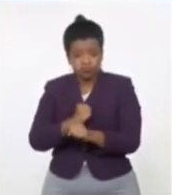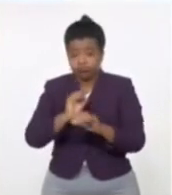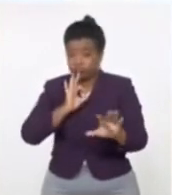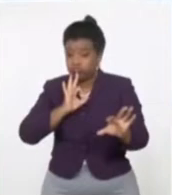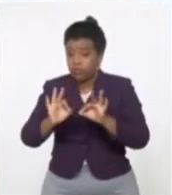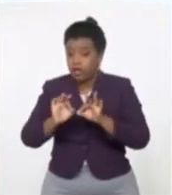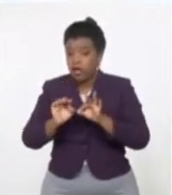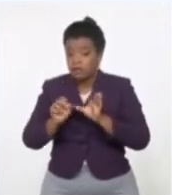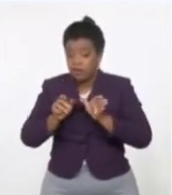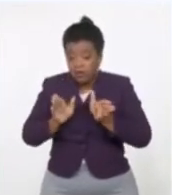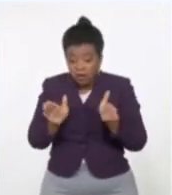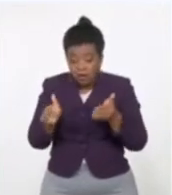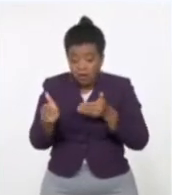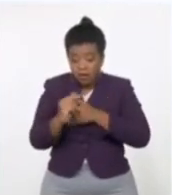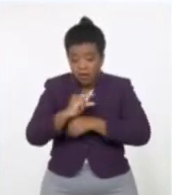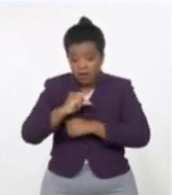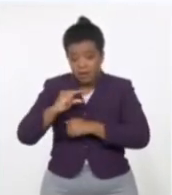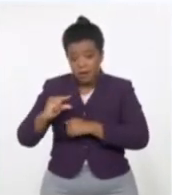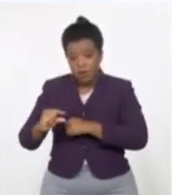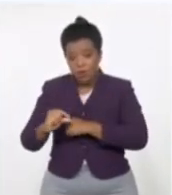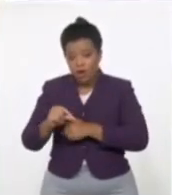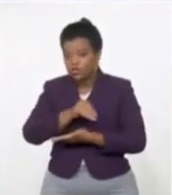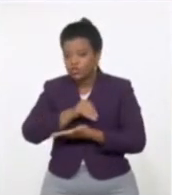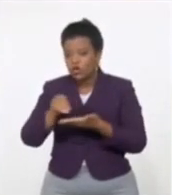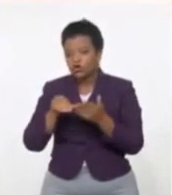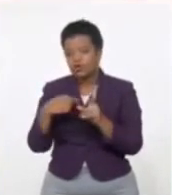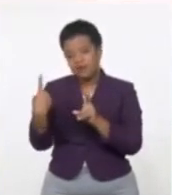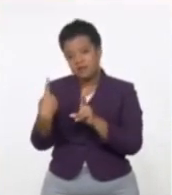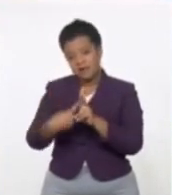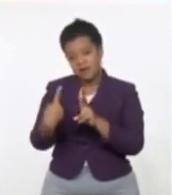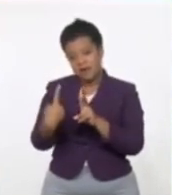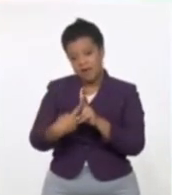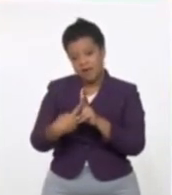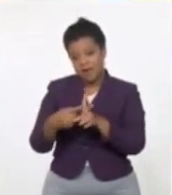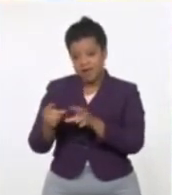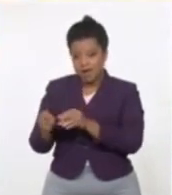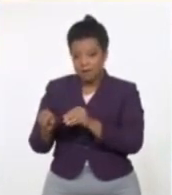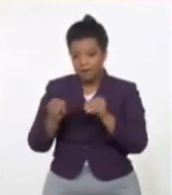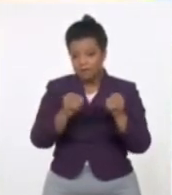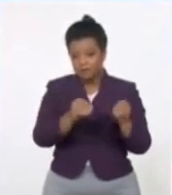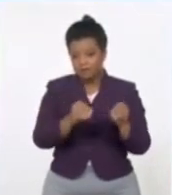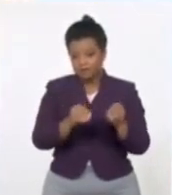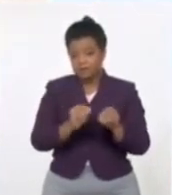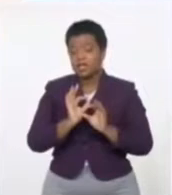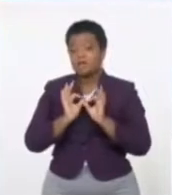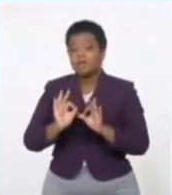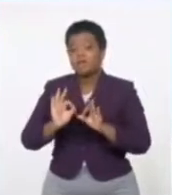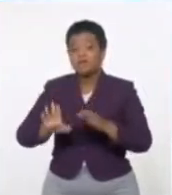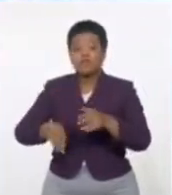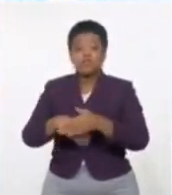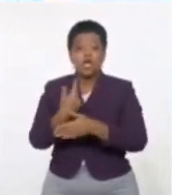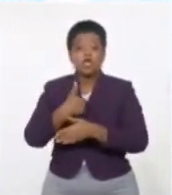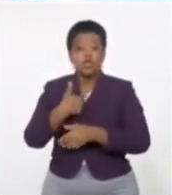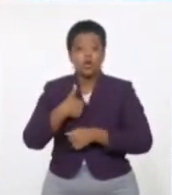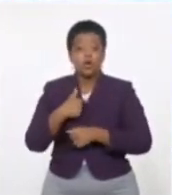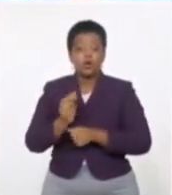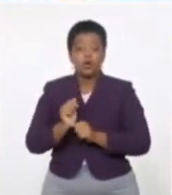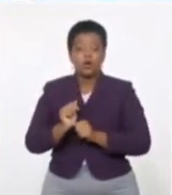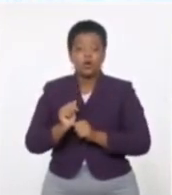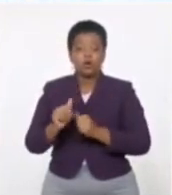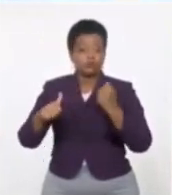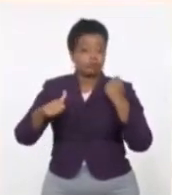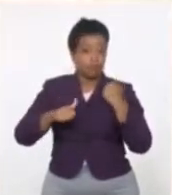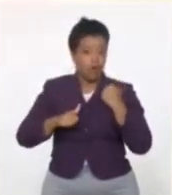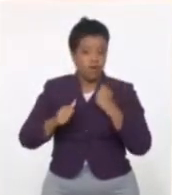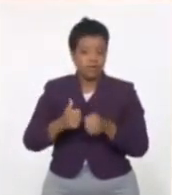sitio clínico principal de Bayamo. Precisamente ese día salía de guardia, ni siquiera tenía intenciones de ser de los